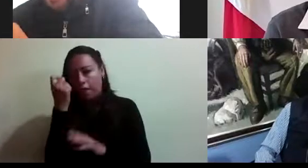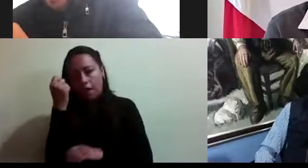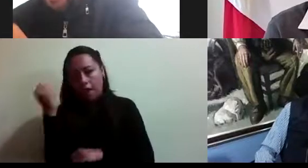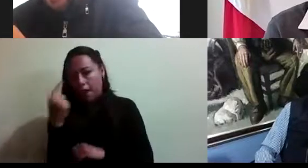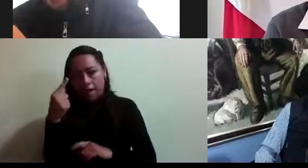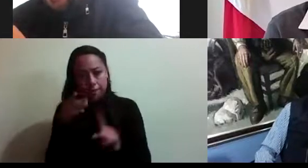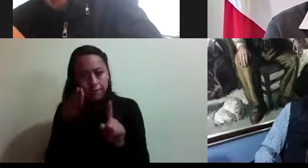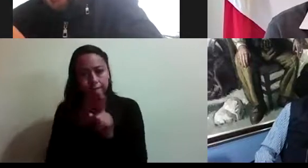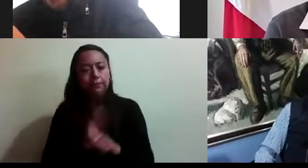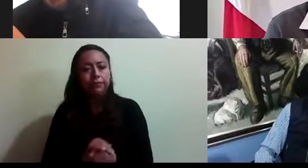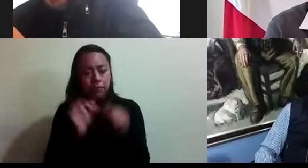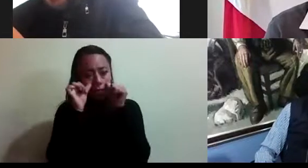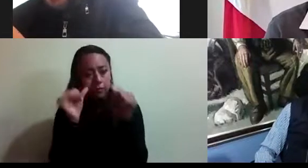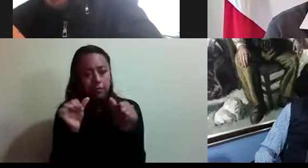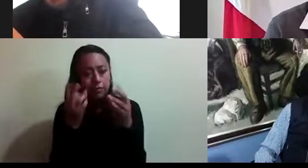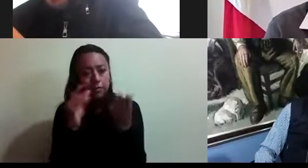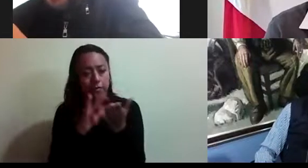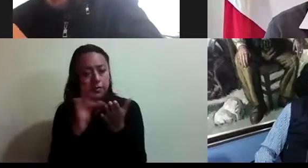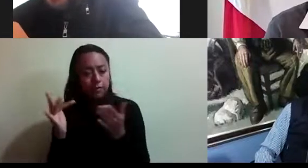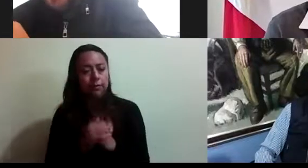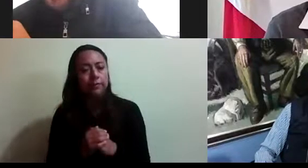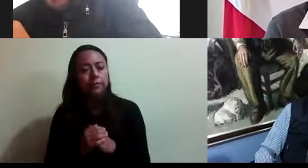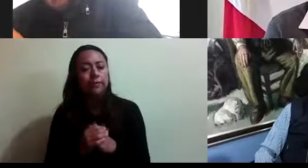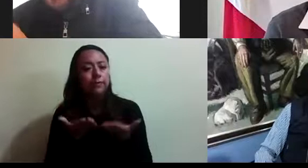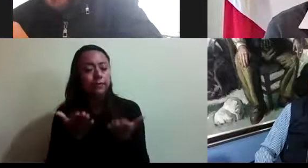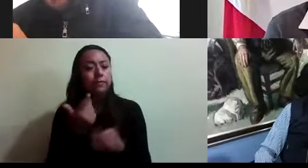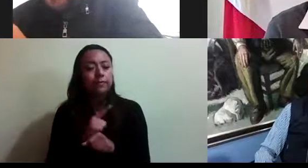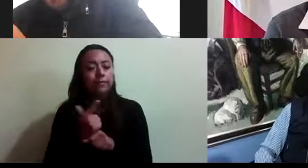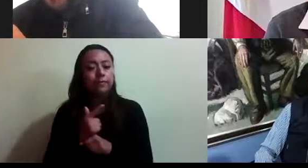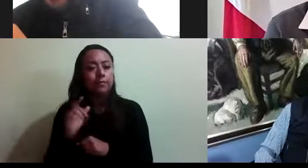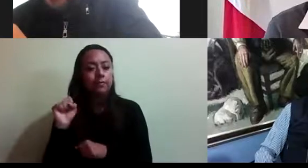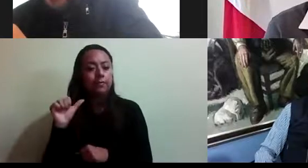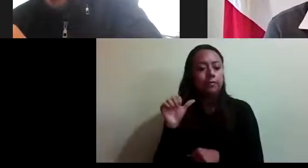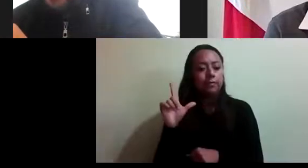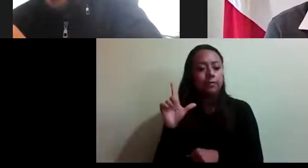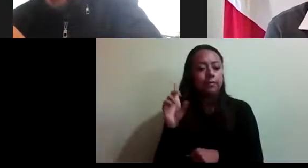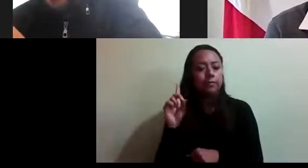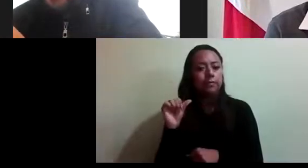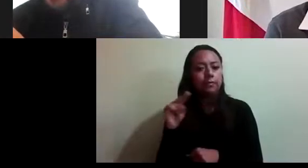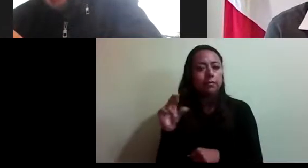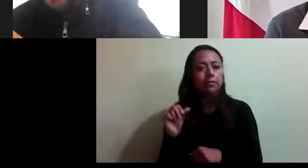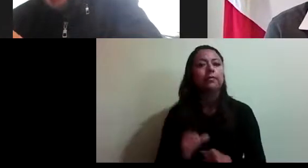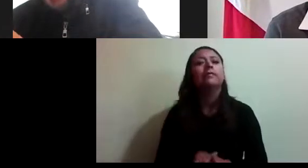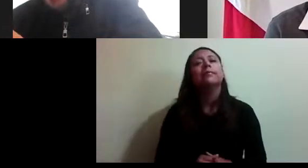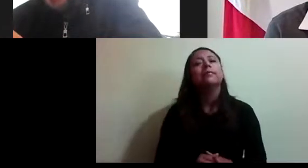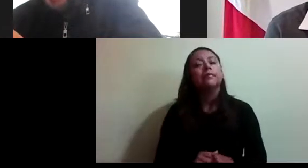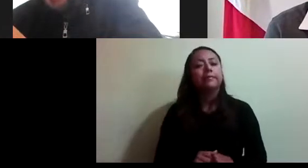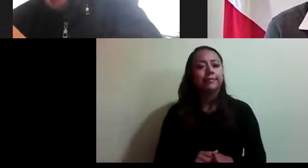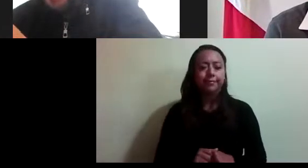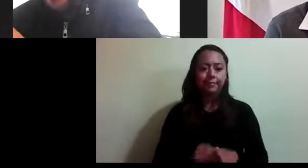su atención, muchas gracias. Adelante, licenciado Francisco Saldaña. Sí, muchas gracias,